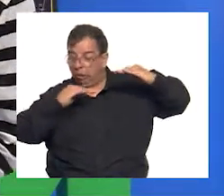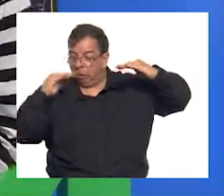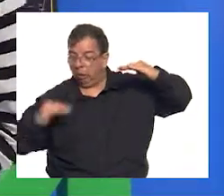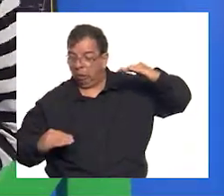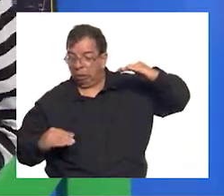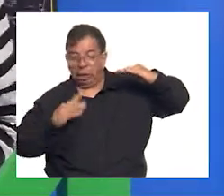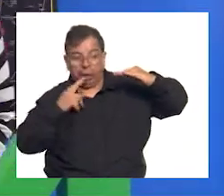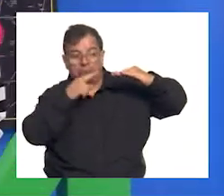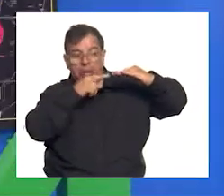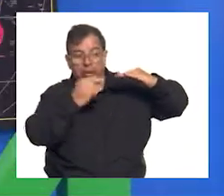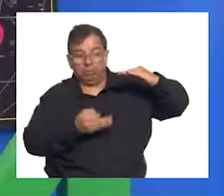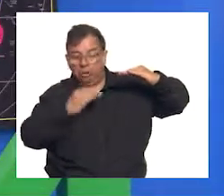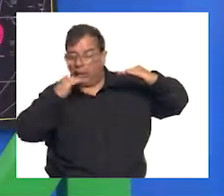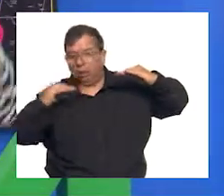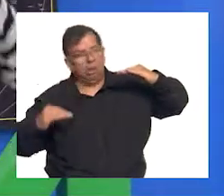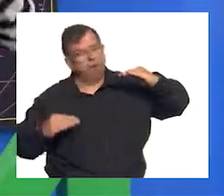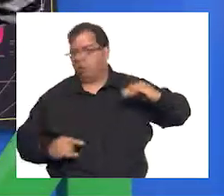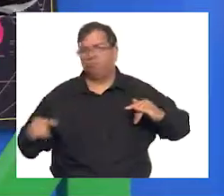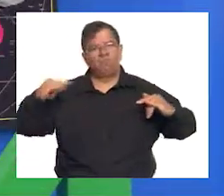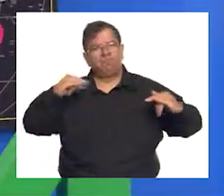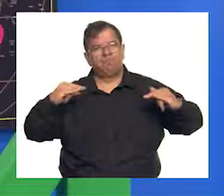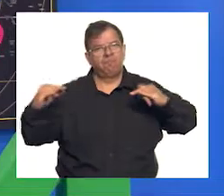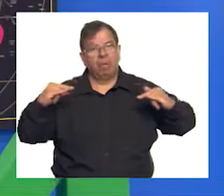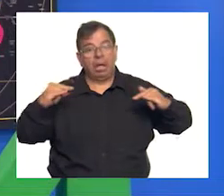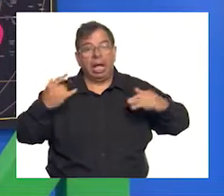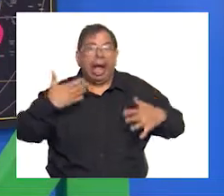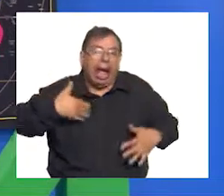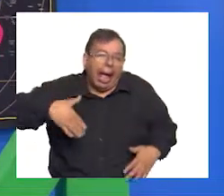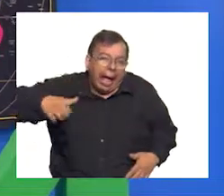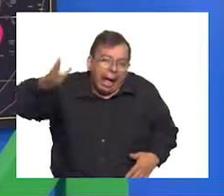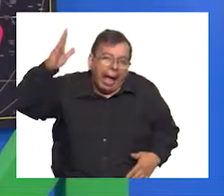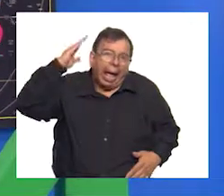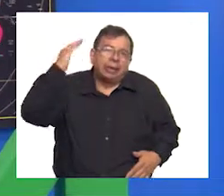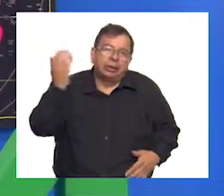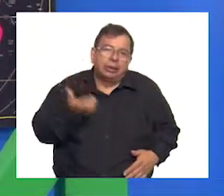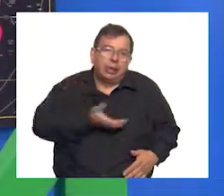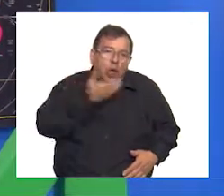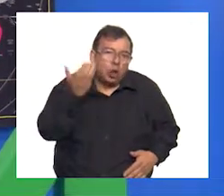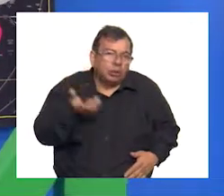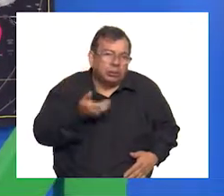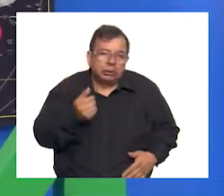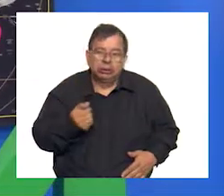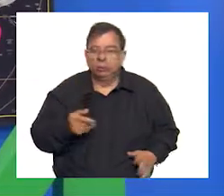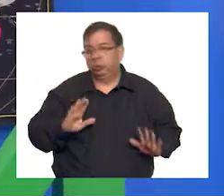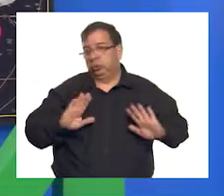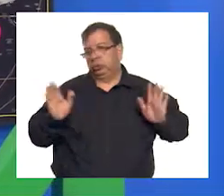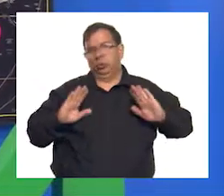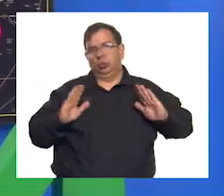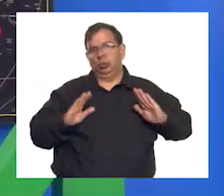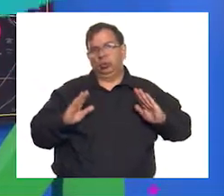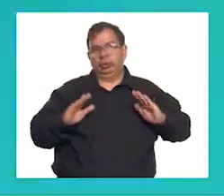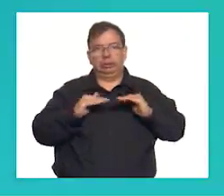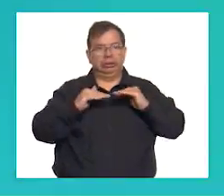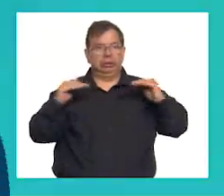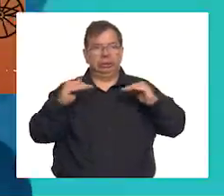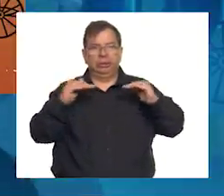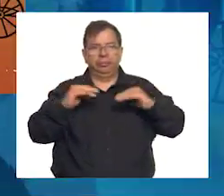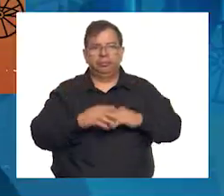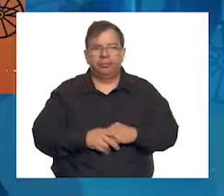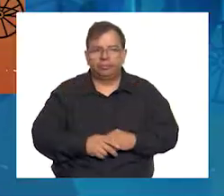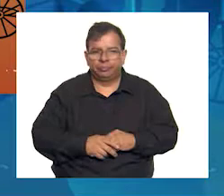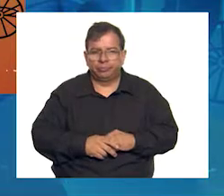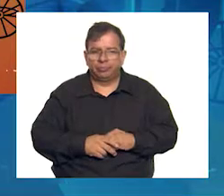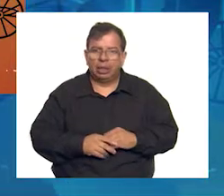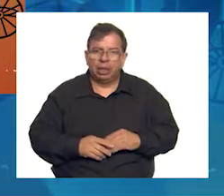noble e importante, cosa que en aquella sociedad del momento era muy importante.